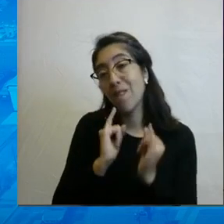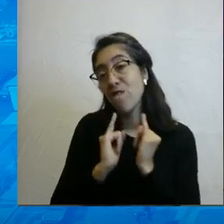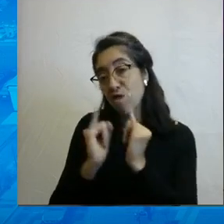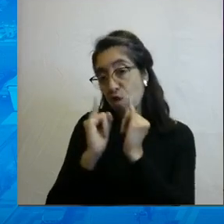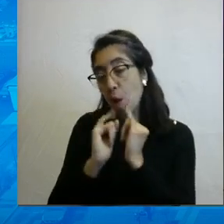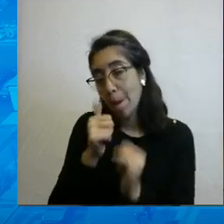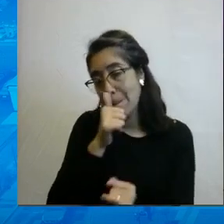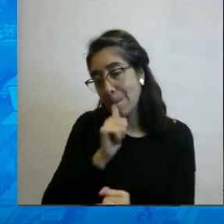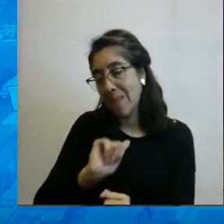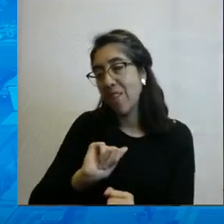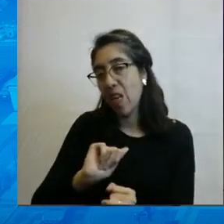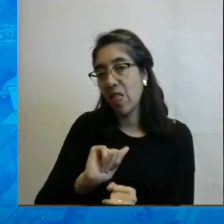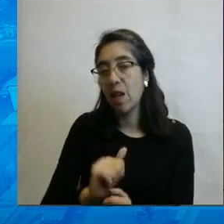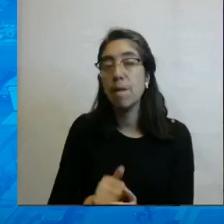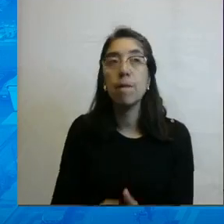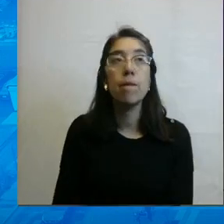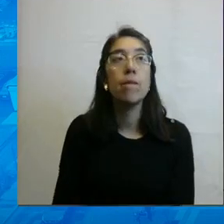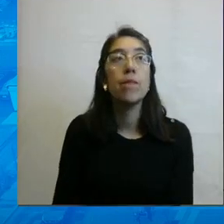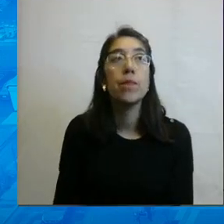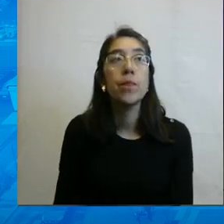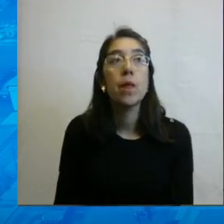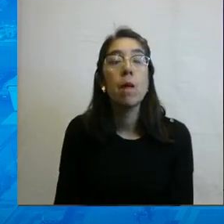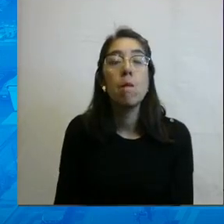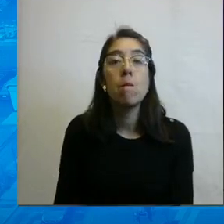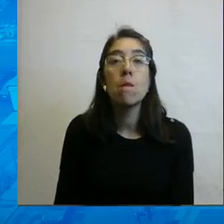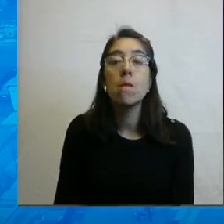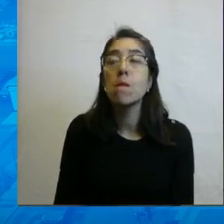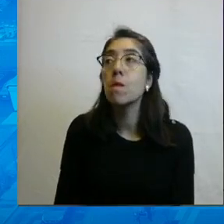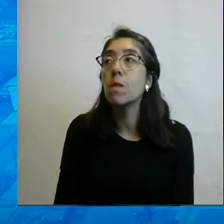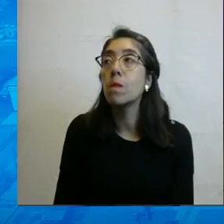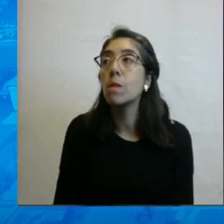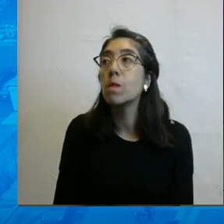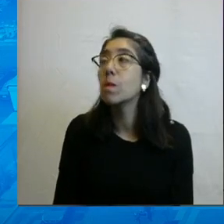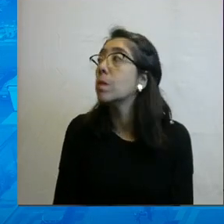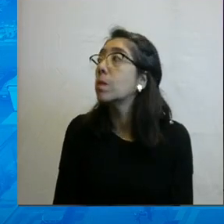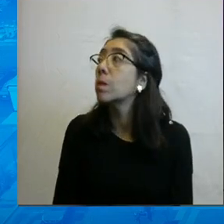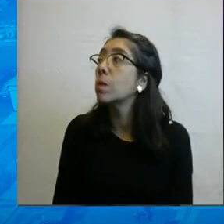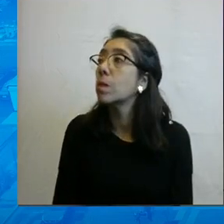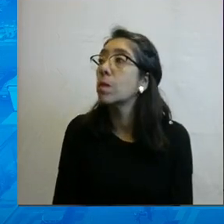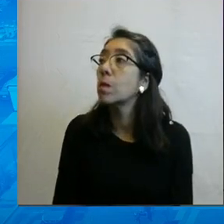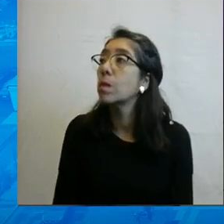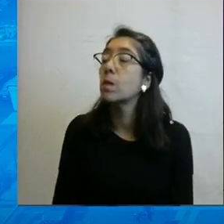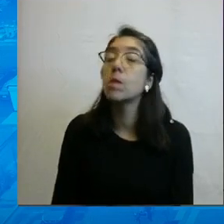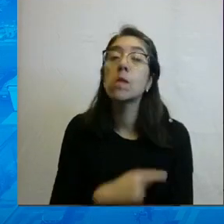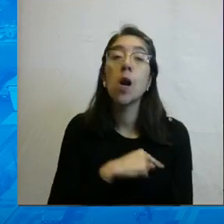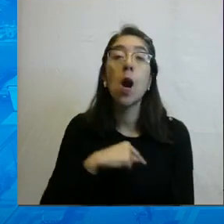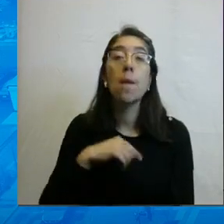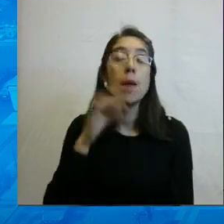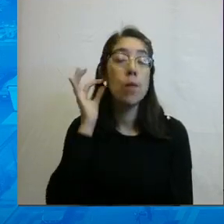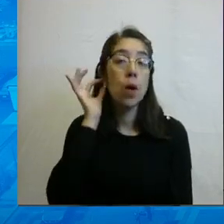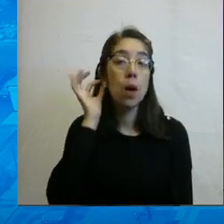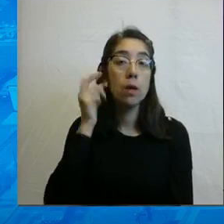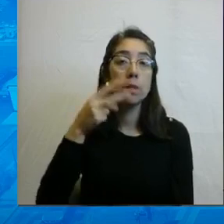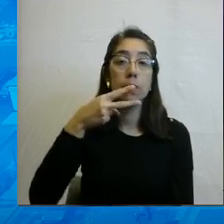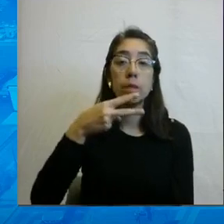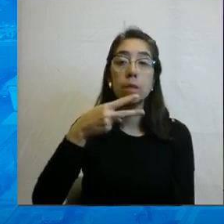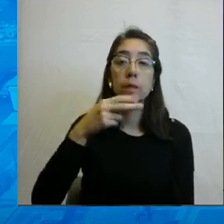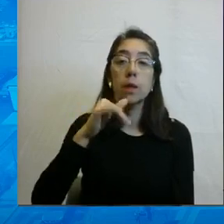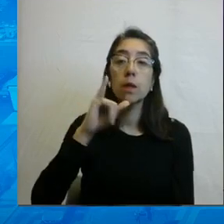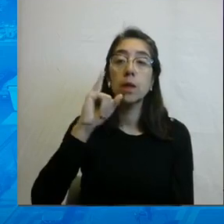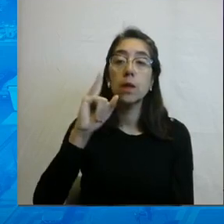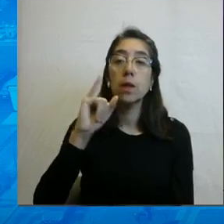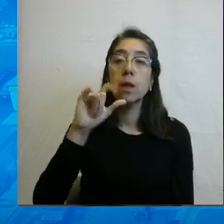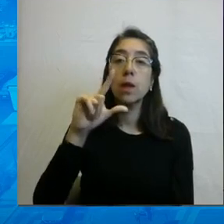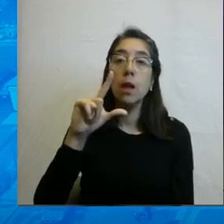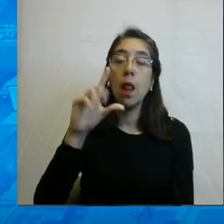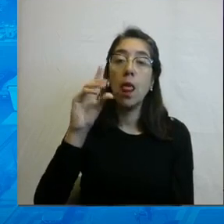privada. Pasamos a la segunda persona que se anotó en el registro. Hilda López.